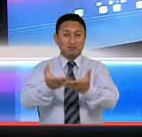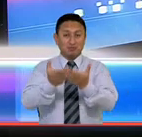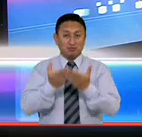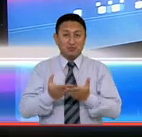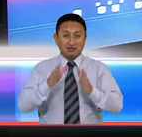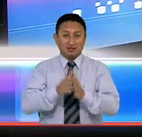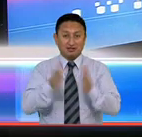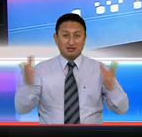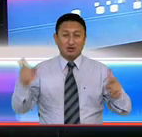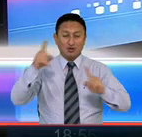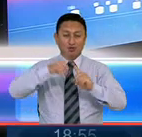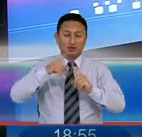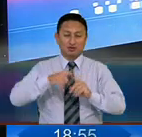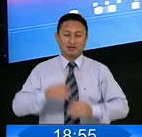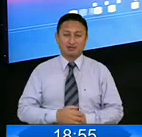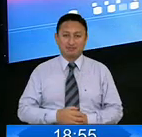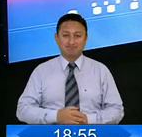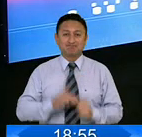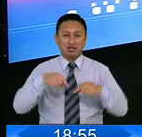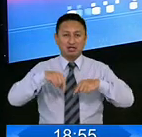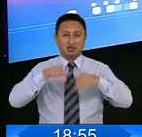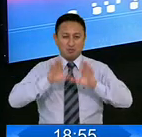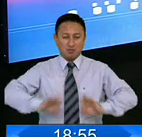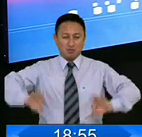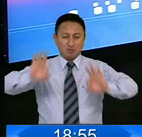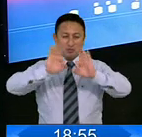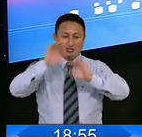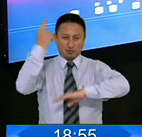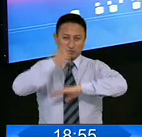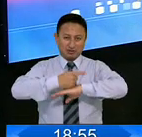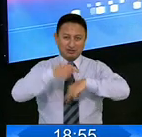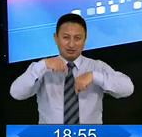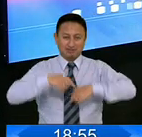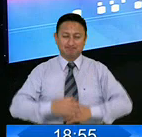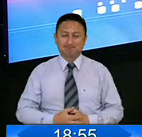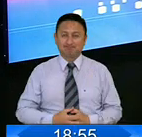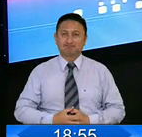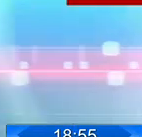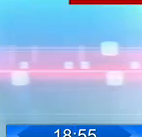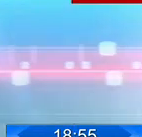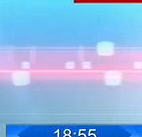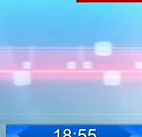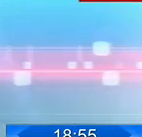Edición estelar del Comercio TV, aquí lo más destacado del día.